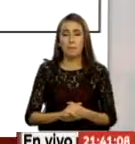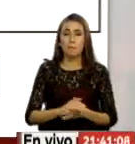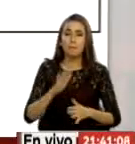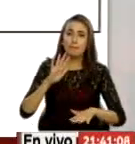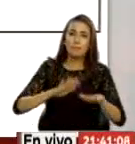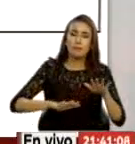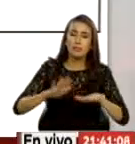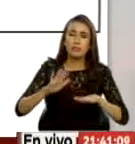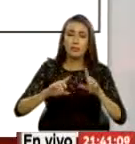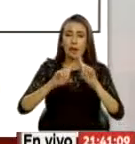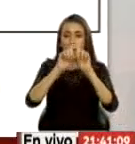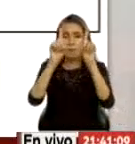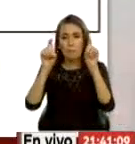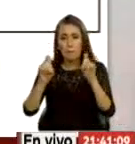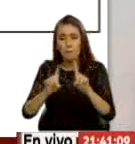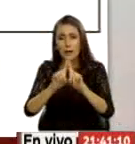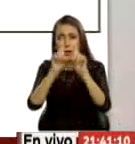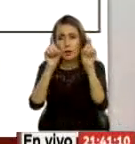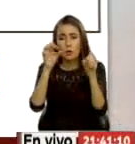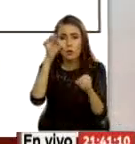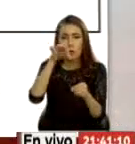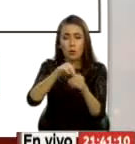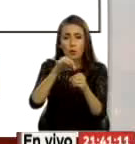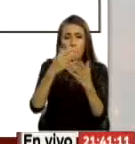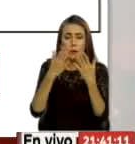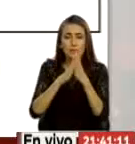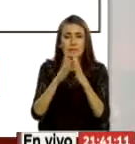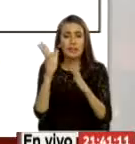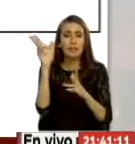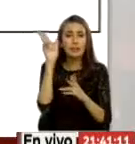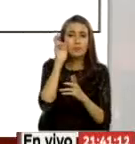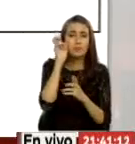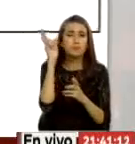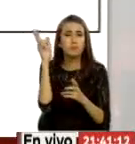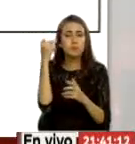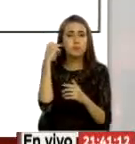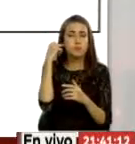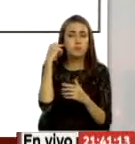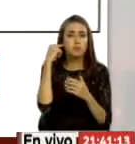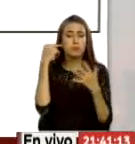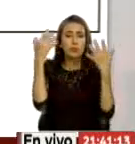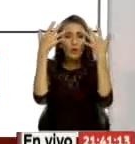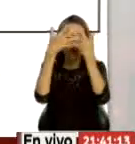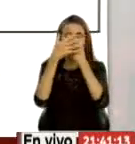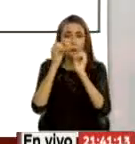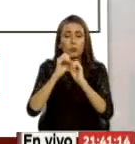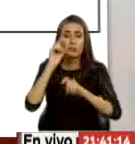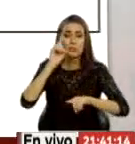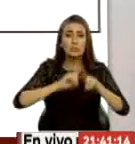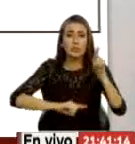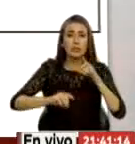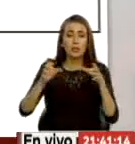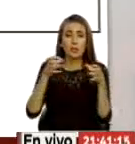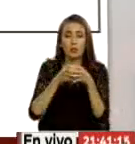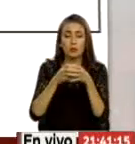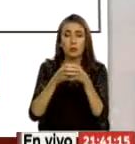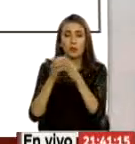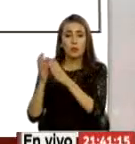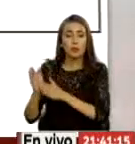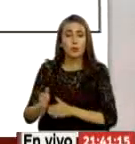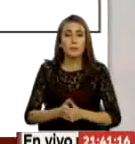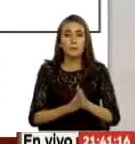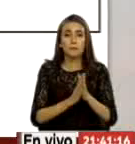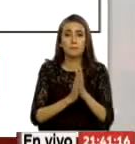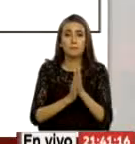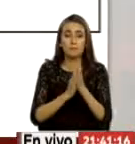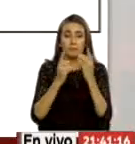la pregunta suya, Valeria. La alcanzo a escuchar nada más acerca del juicio político. En todo caso, pues yo